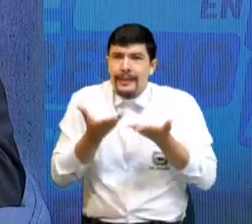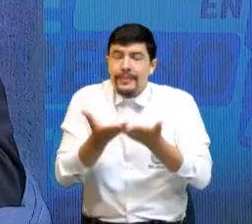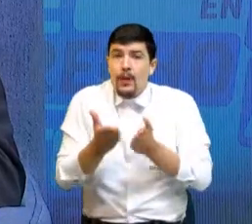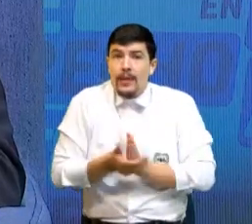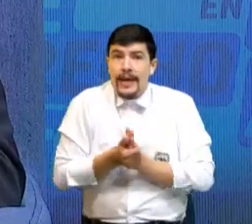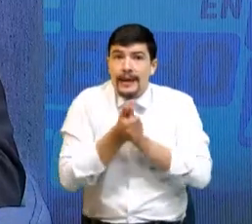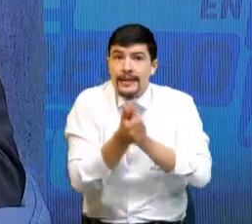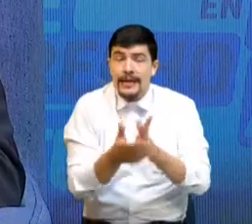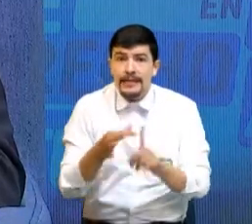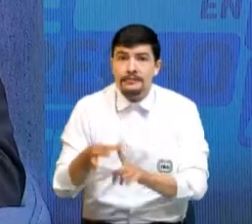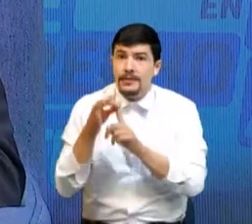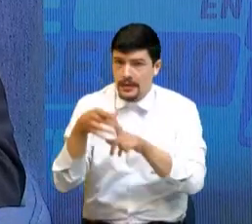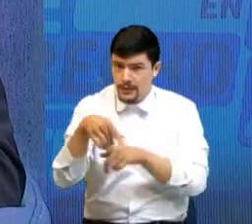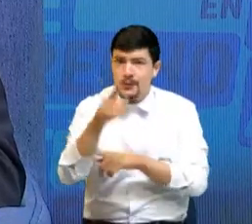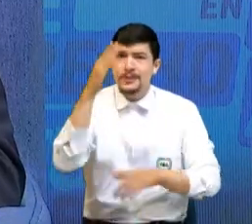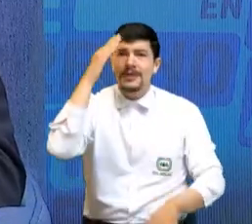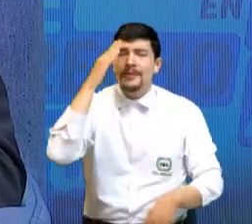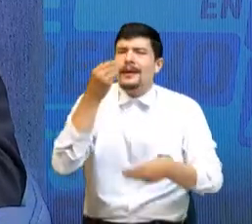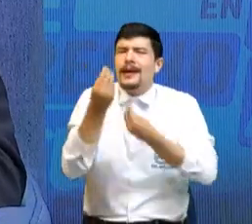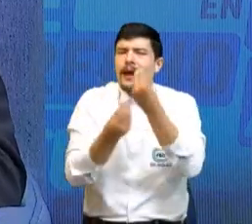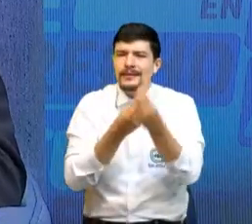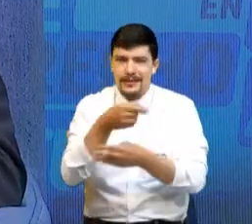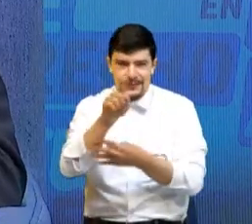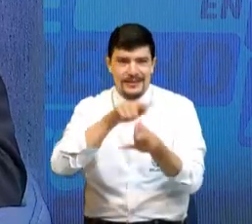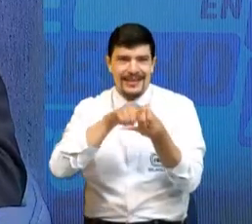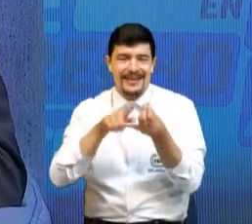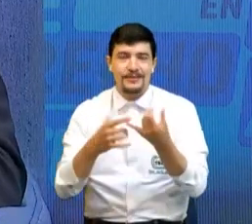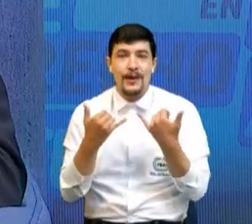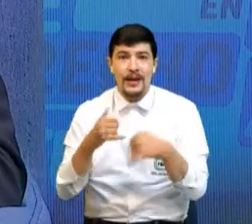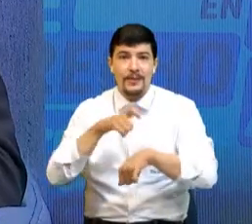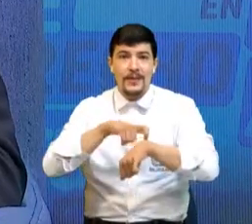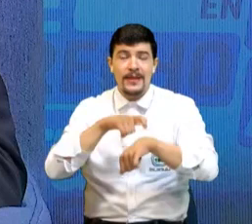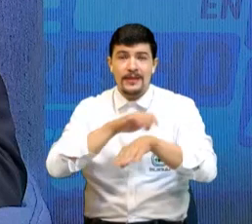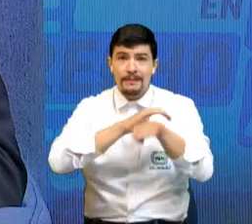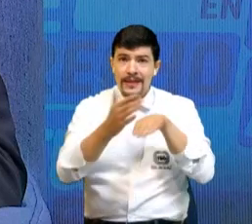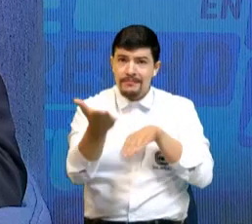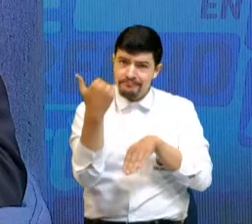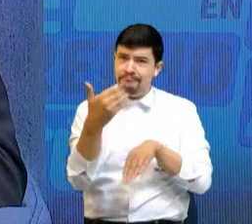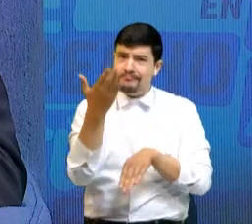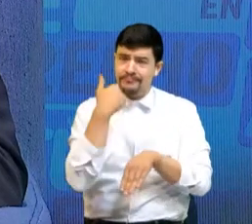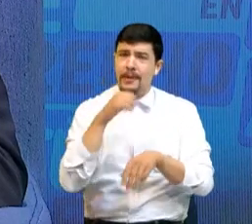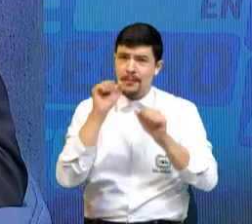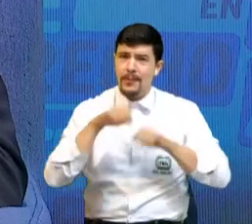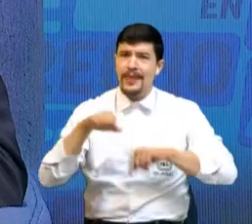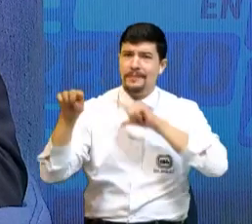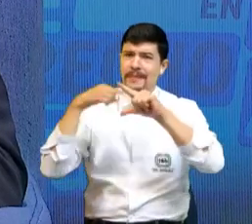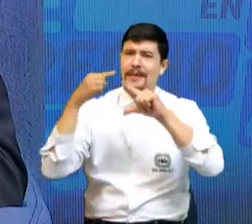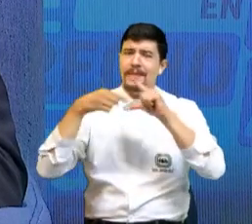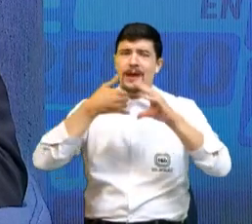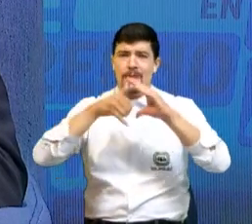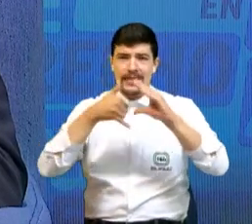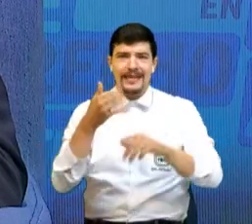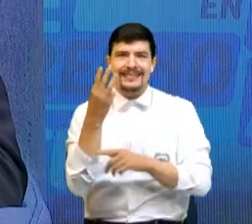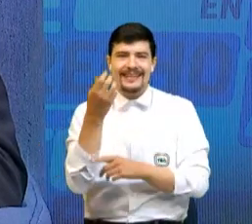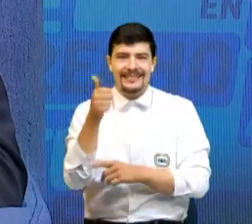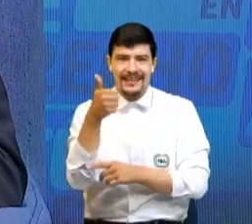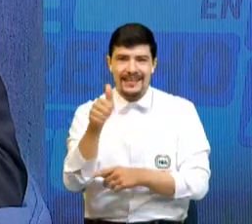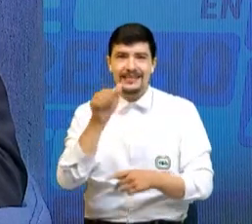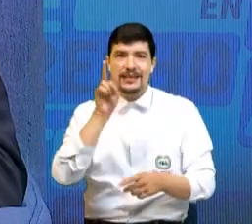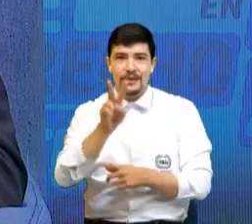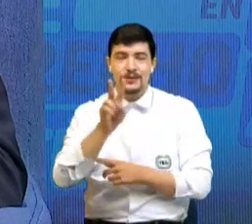pauta inicial y usted sepa qué hacer con su caso. A partir de este momento, le invitamos a que se conecte con nosotros a través de WhatsApp